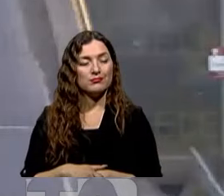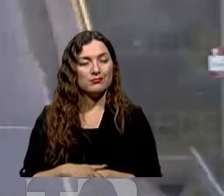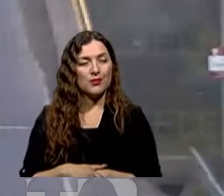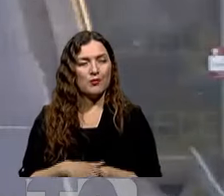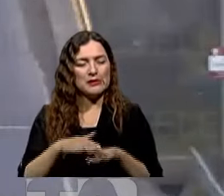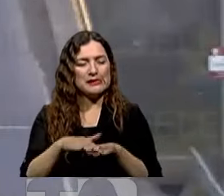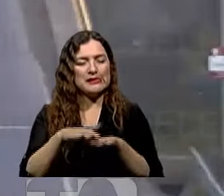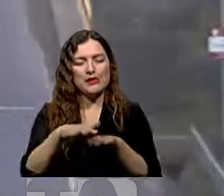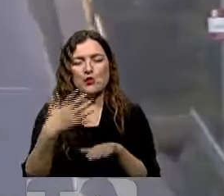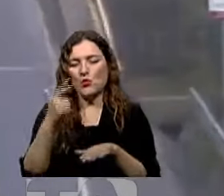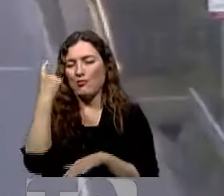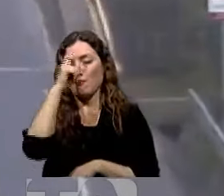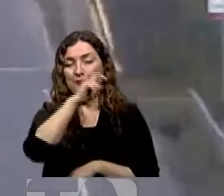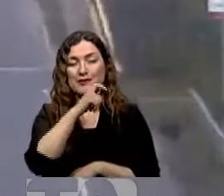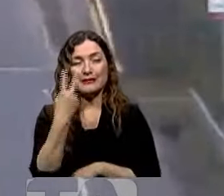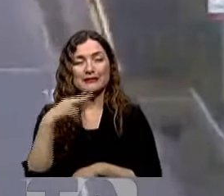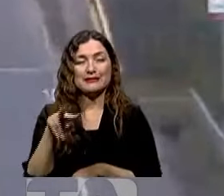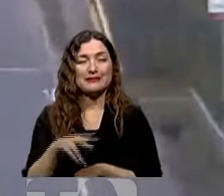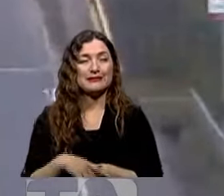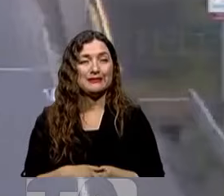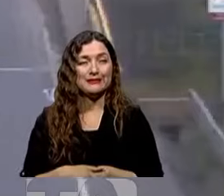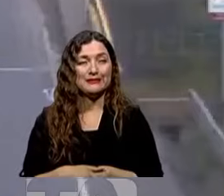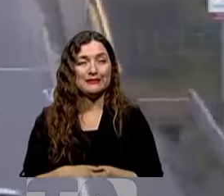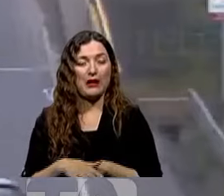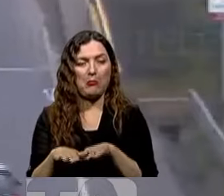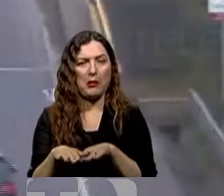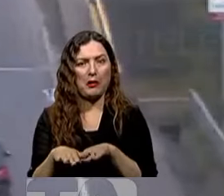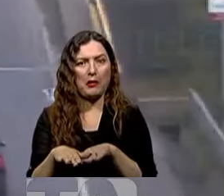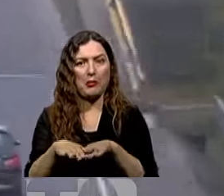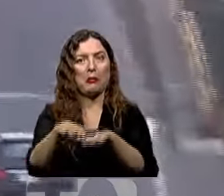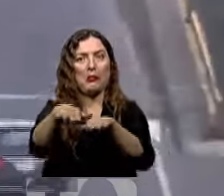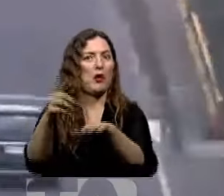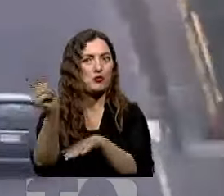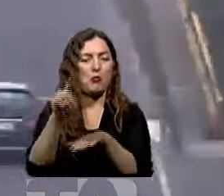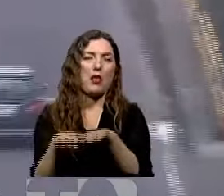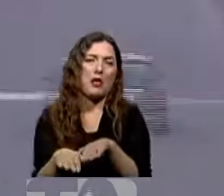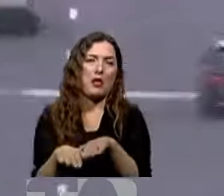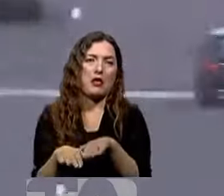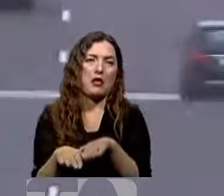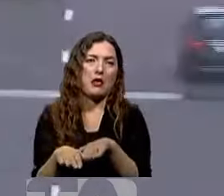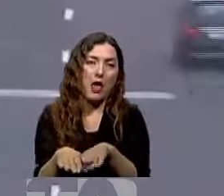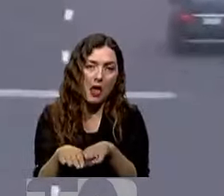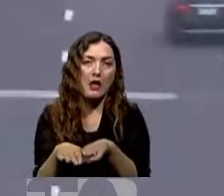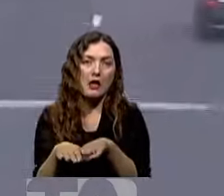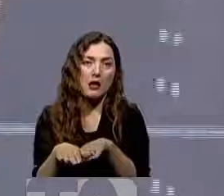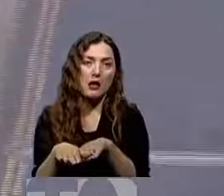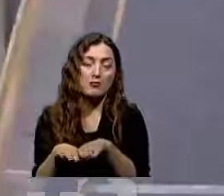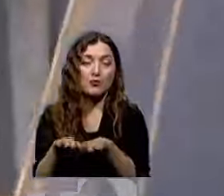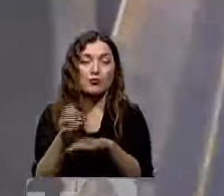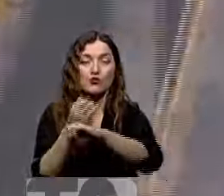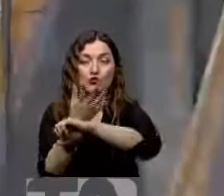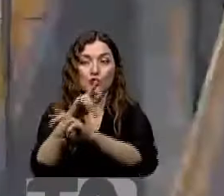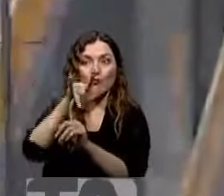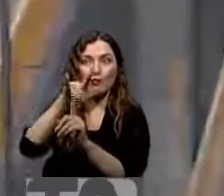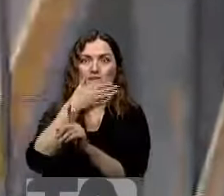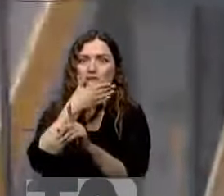que no pasa esto, pero si pueden ver esto, están literalmente parados los vehículos, así es que sí, la recomendación, si usted tiene un vuelo hoy,